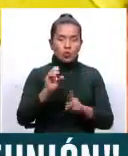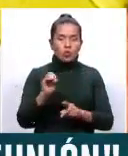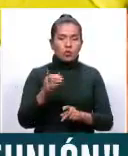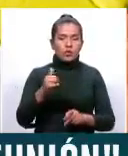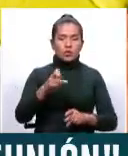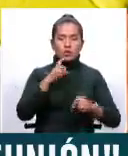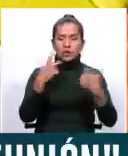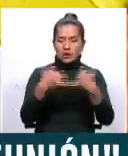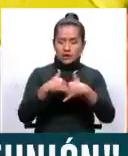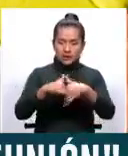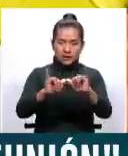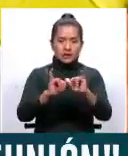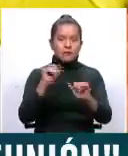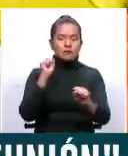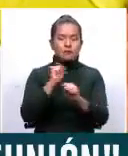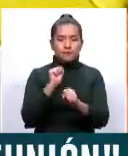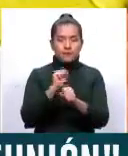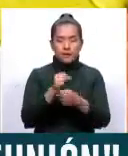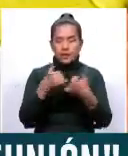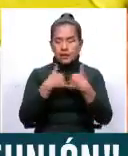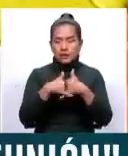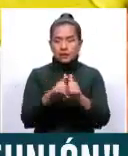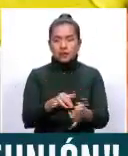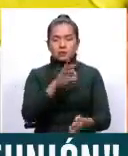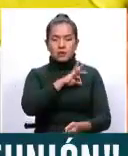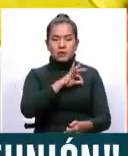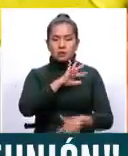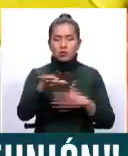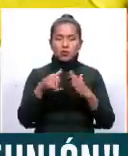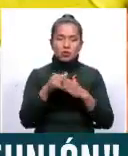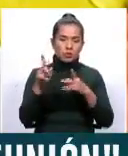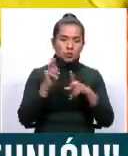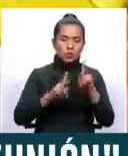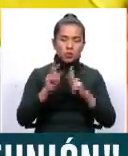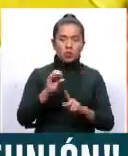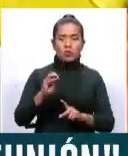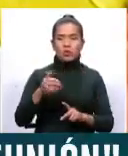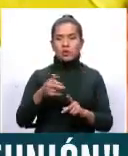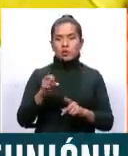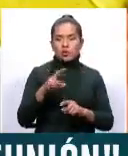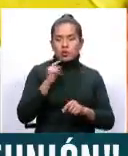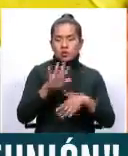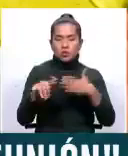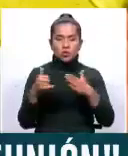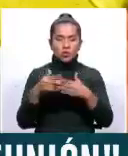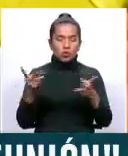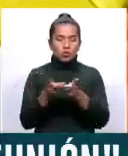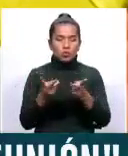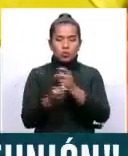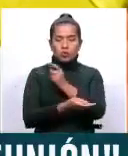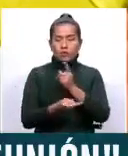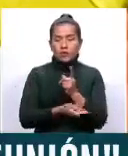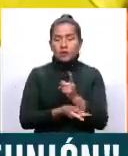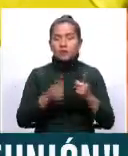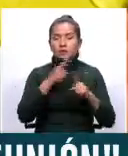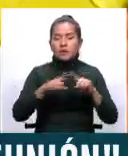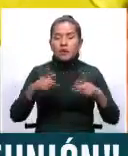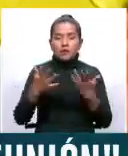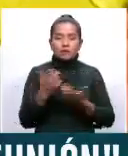seguir trabajando para el pueblo de Omasuyos, para la provincia de Omasuyos. Lamentamos, sí,